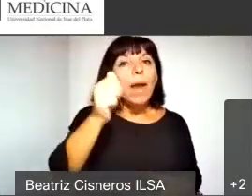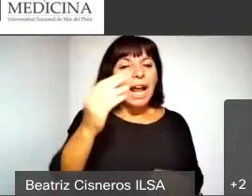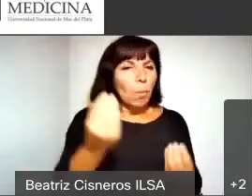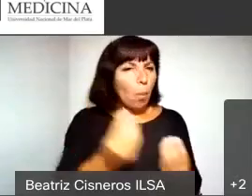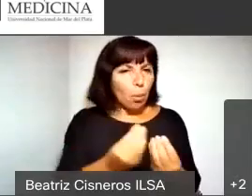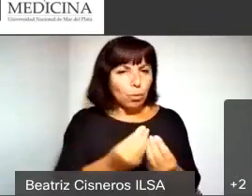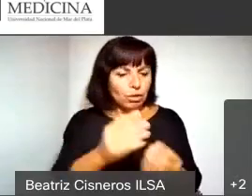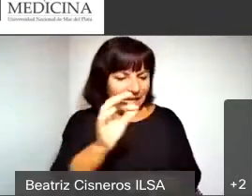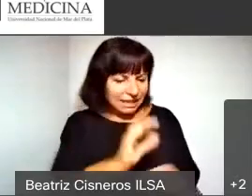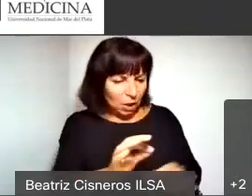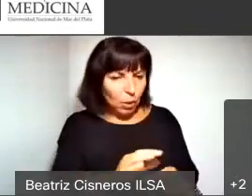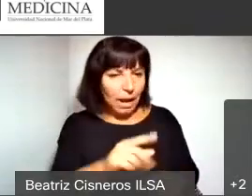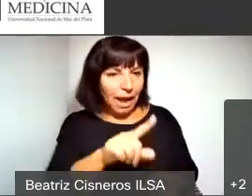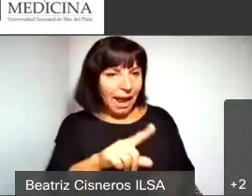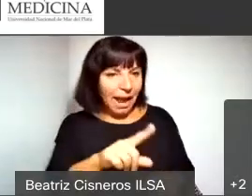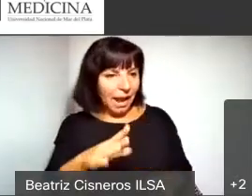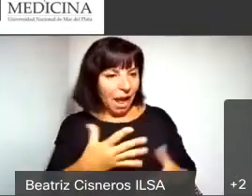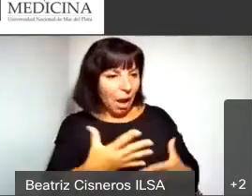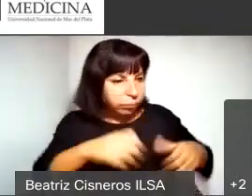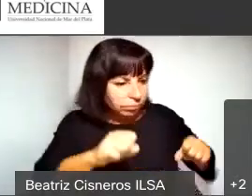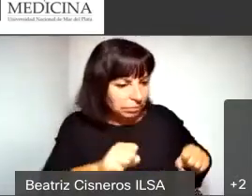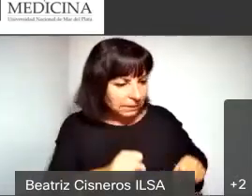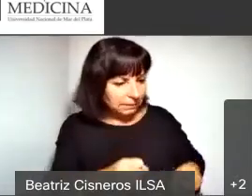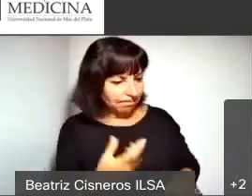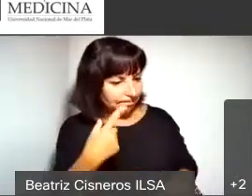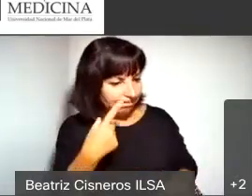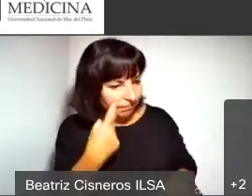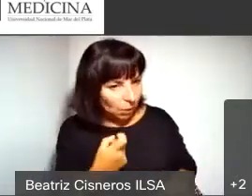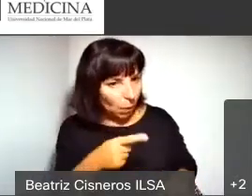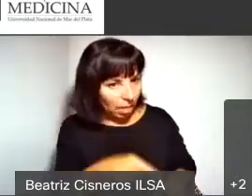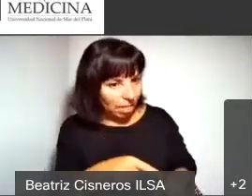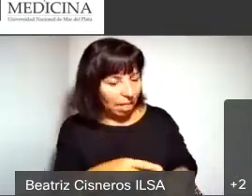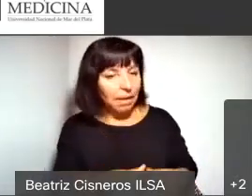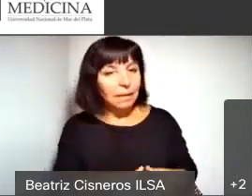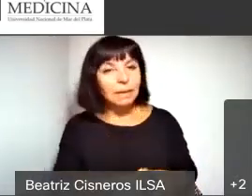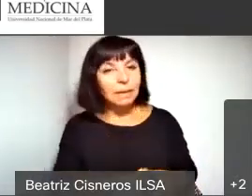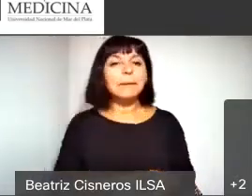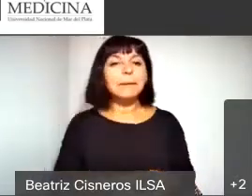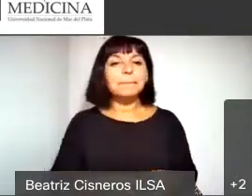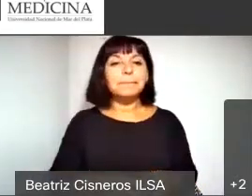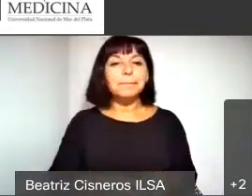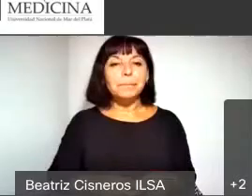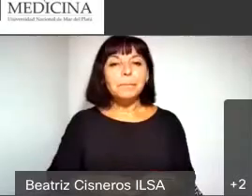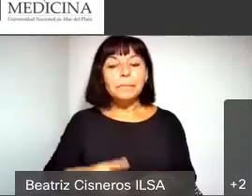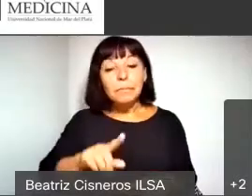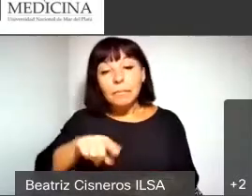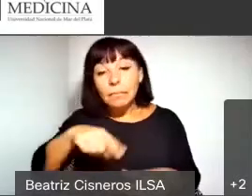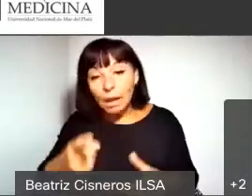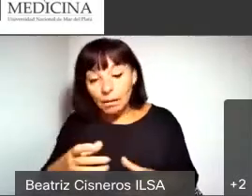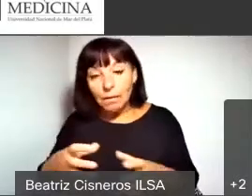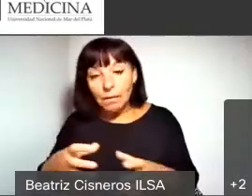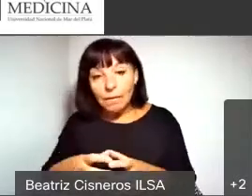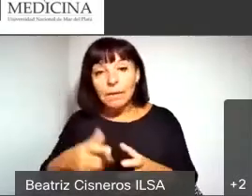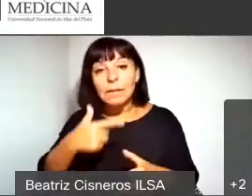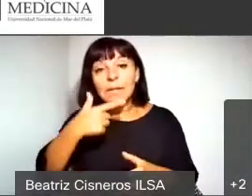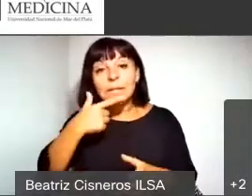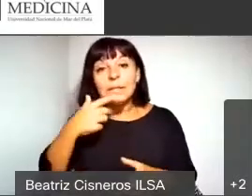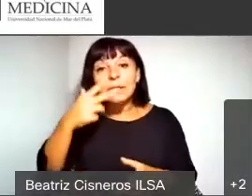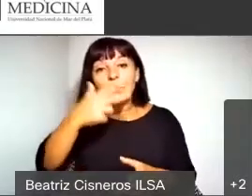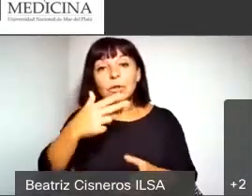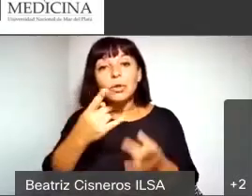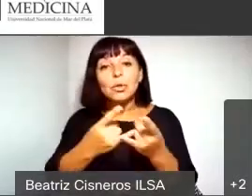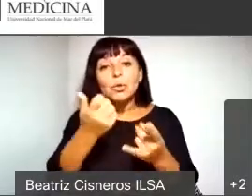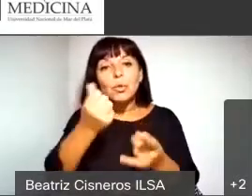que notó y reparó en eso, ¿sí? En ese detalle. Y por otro lado, Felix Schwann trabajaba con tejidos